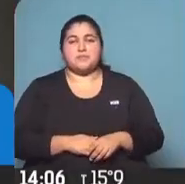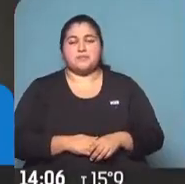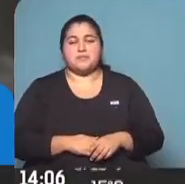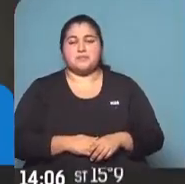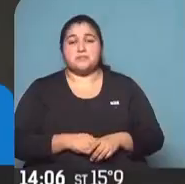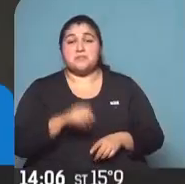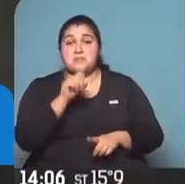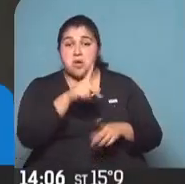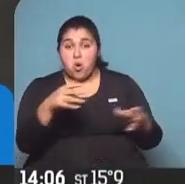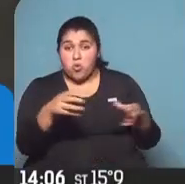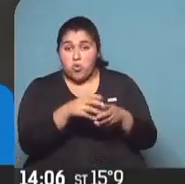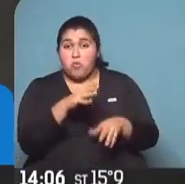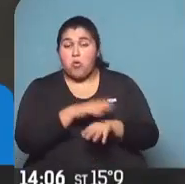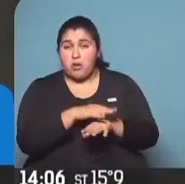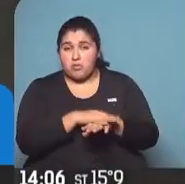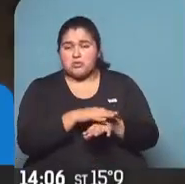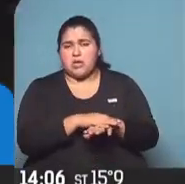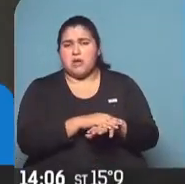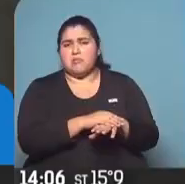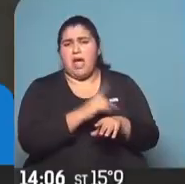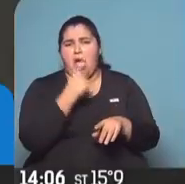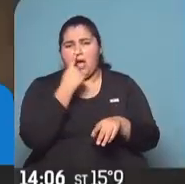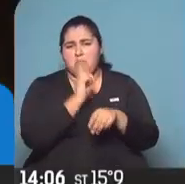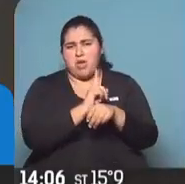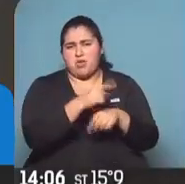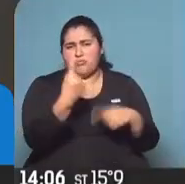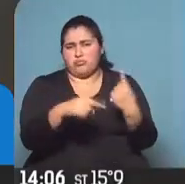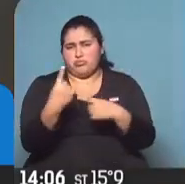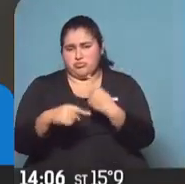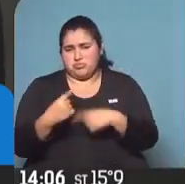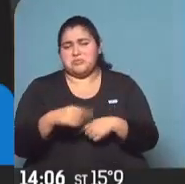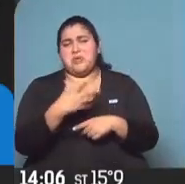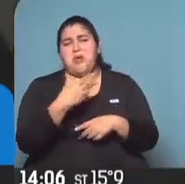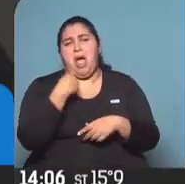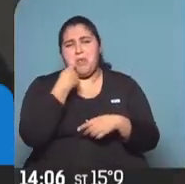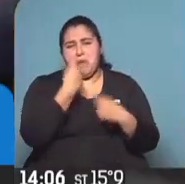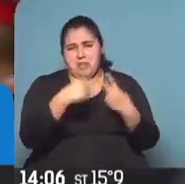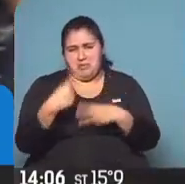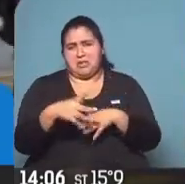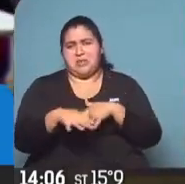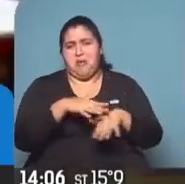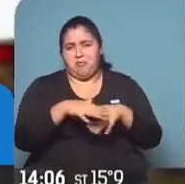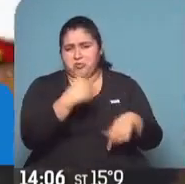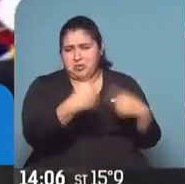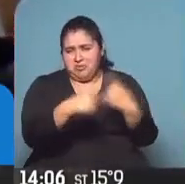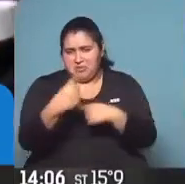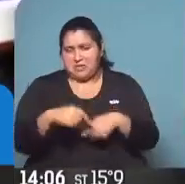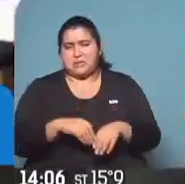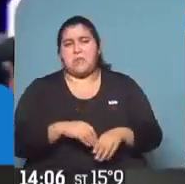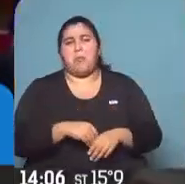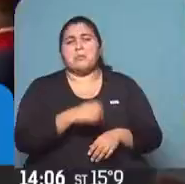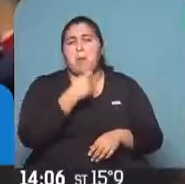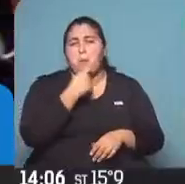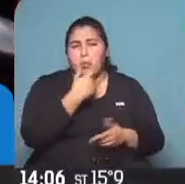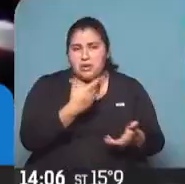esta división cuenta con numerosos animales quienes desarrollan distintas funciones entre